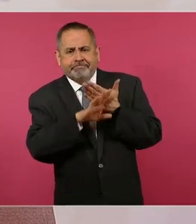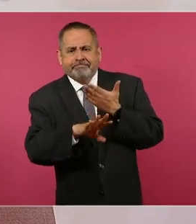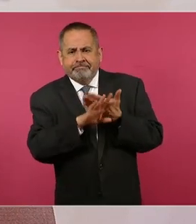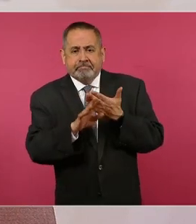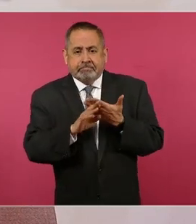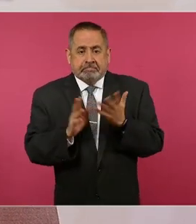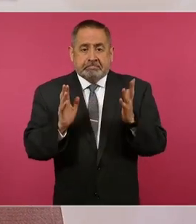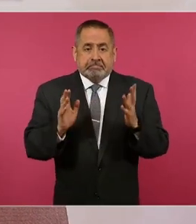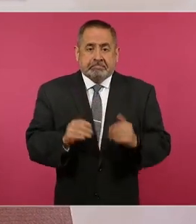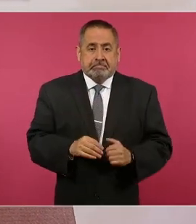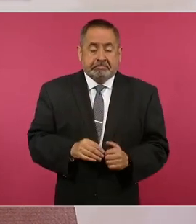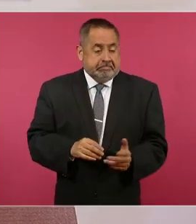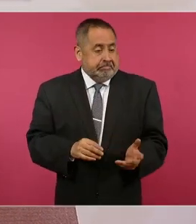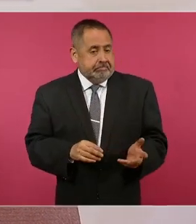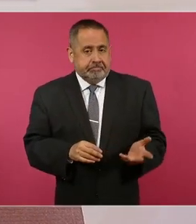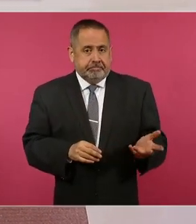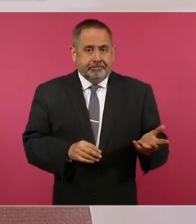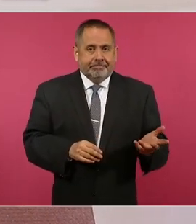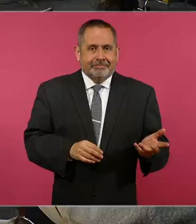que